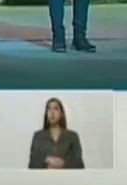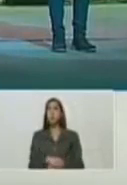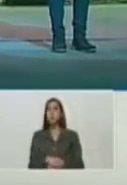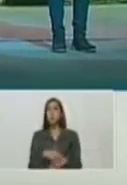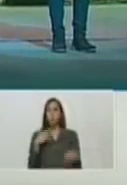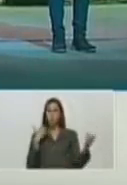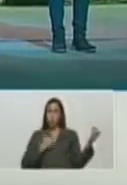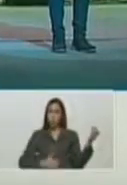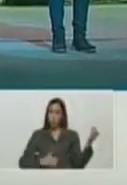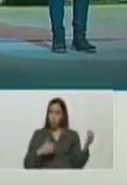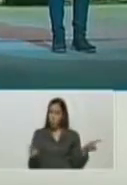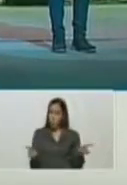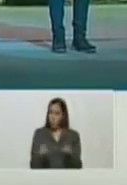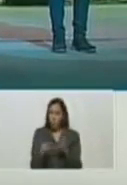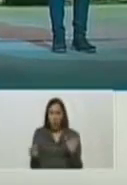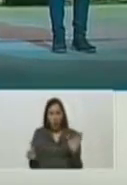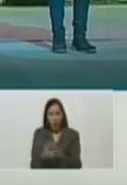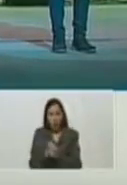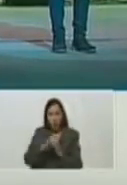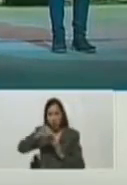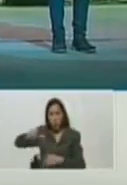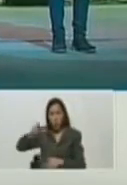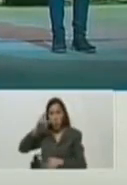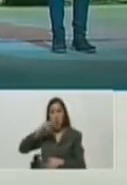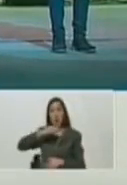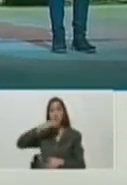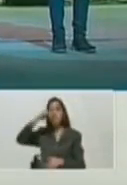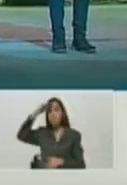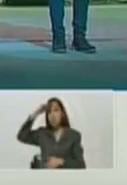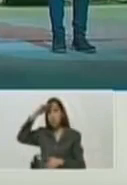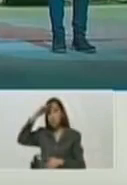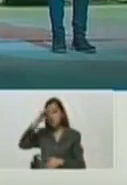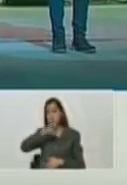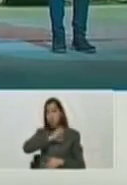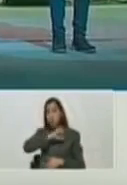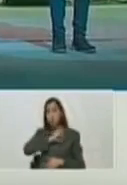gran amigo personal de Jorge Rodríguez Padre. Y